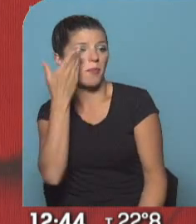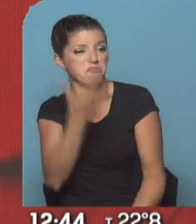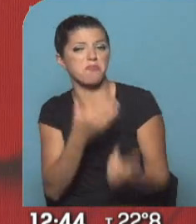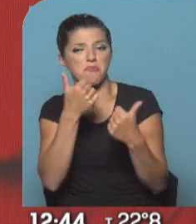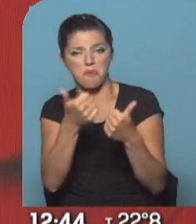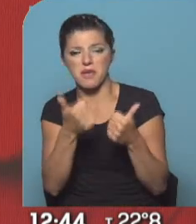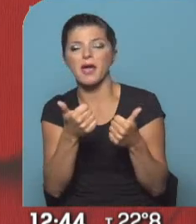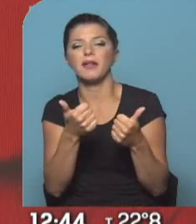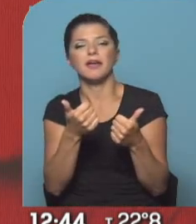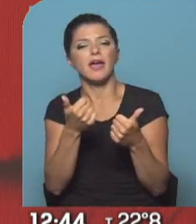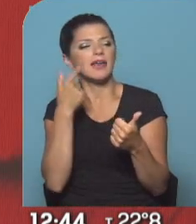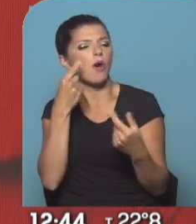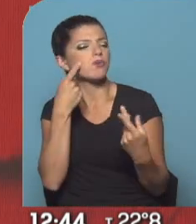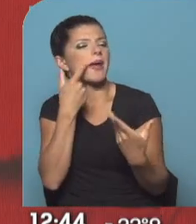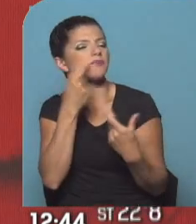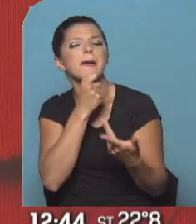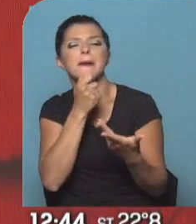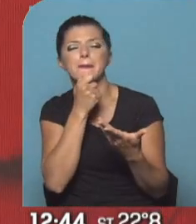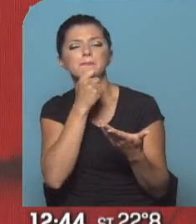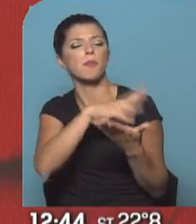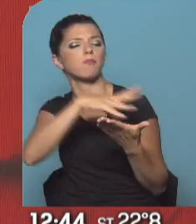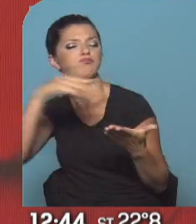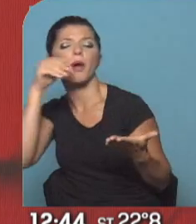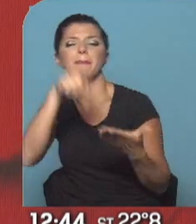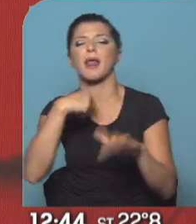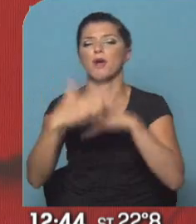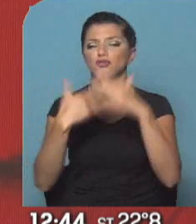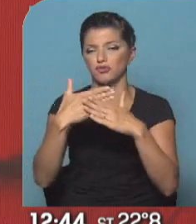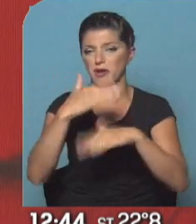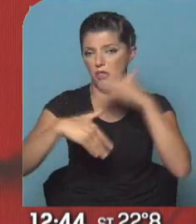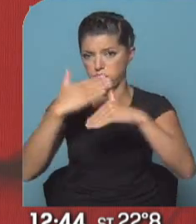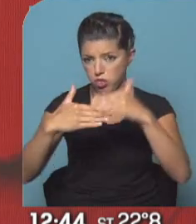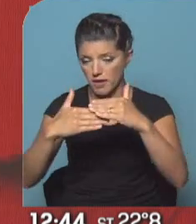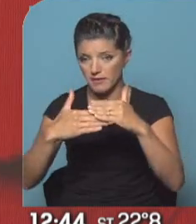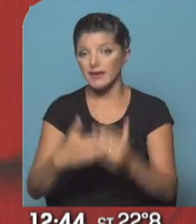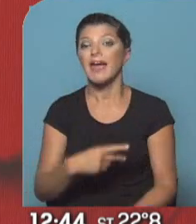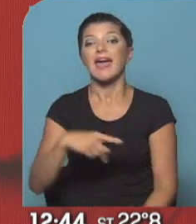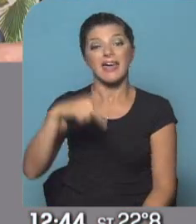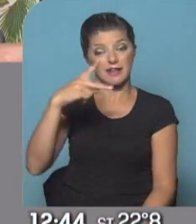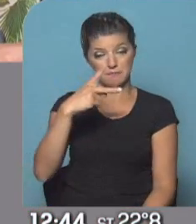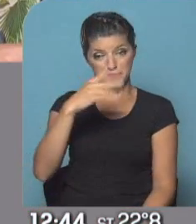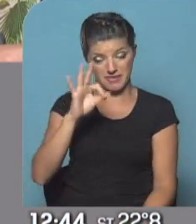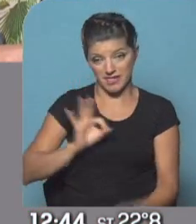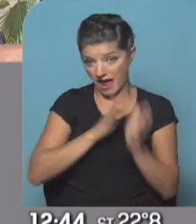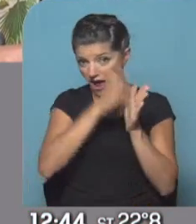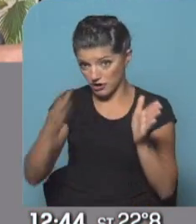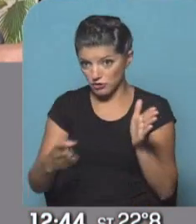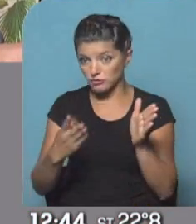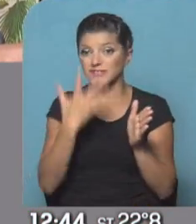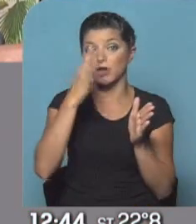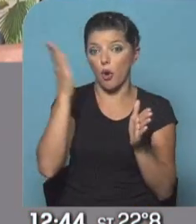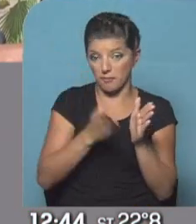el modelo de la inversión y el crecimiento. Un crecimiento que durante 2 décadas fue del 5% y ahora está en un 1,4%.